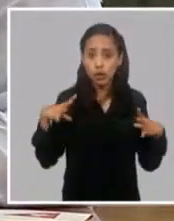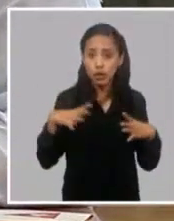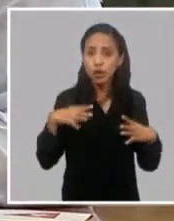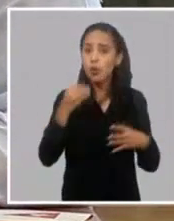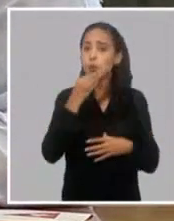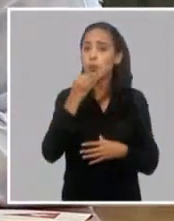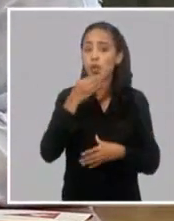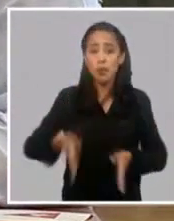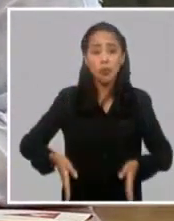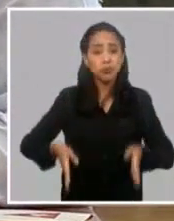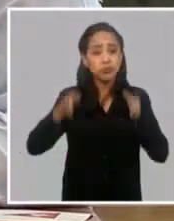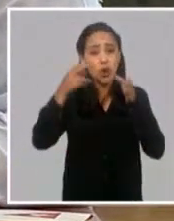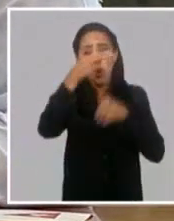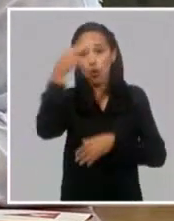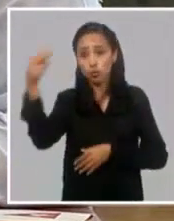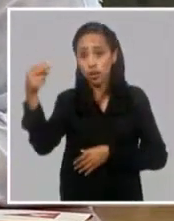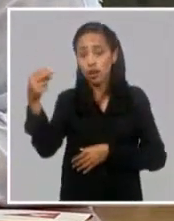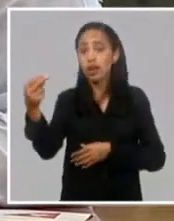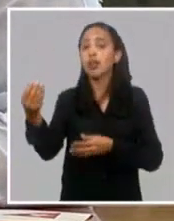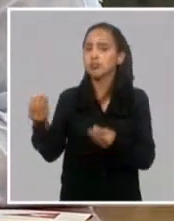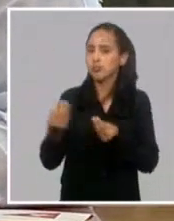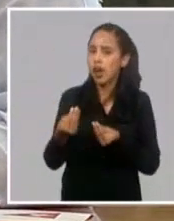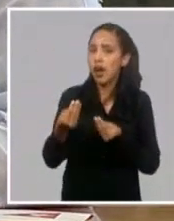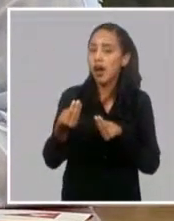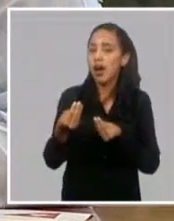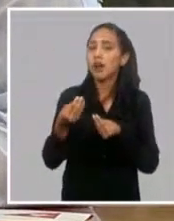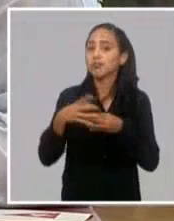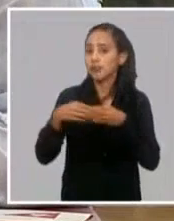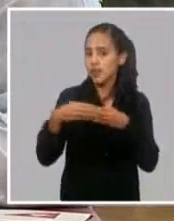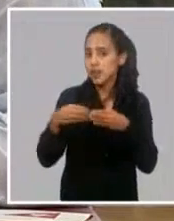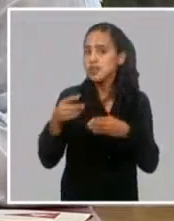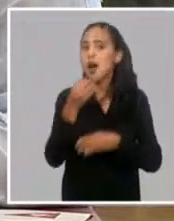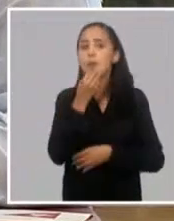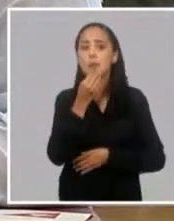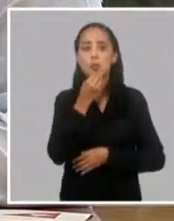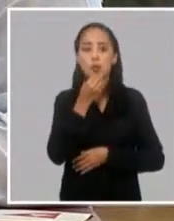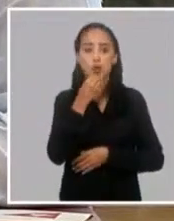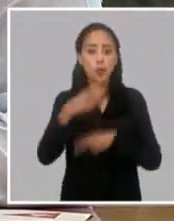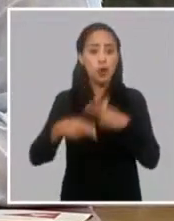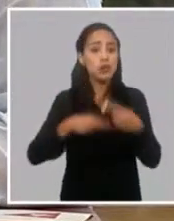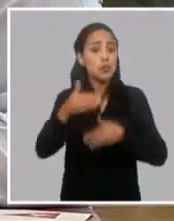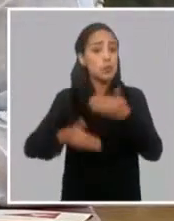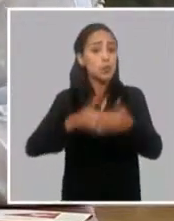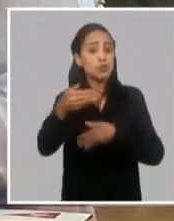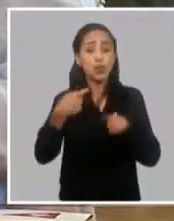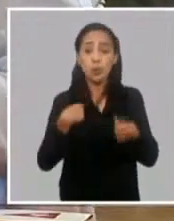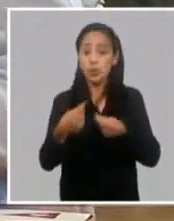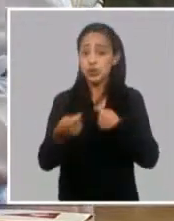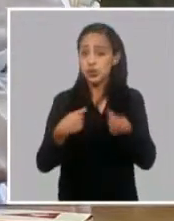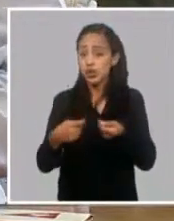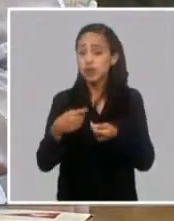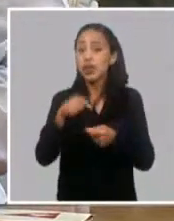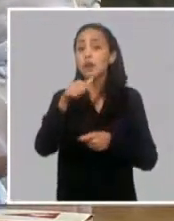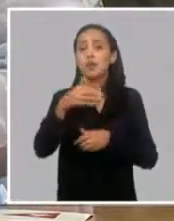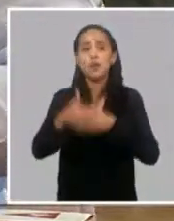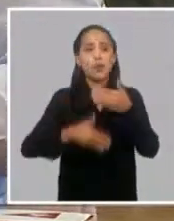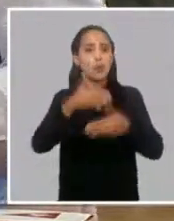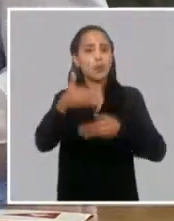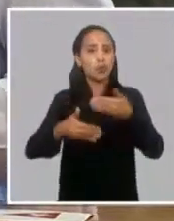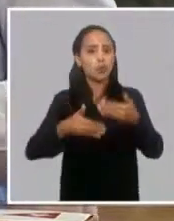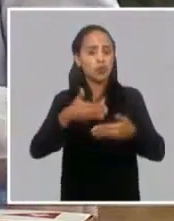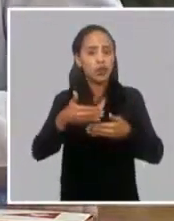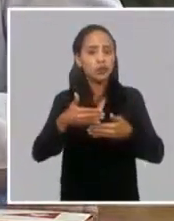divisas importantes para sostener otras actividades. Se desarrollaron procesos inversionistas que favorecieron procesos